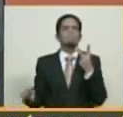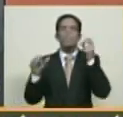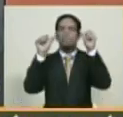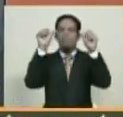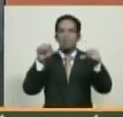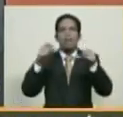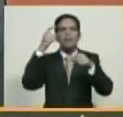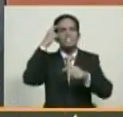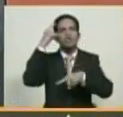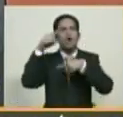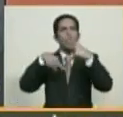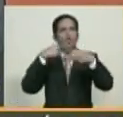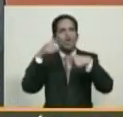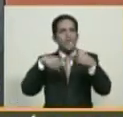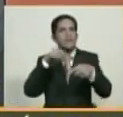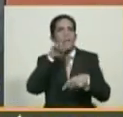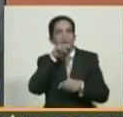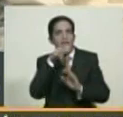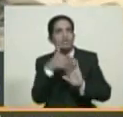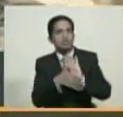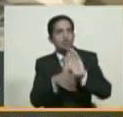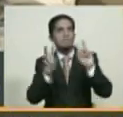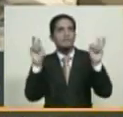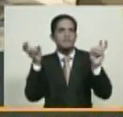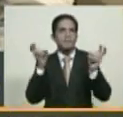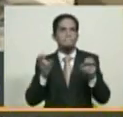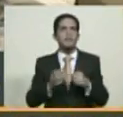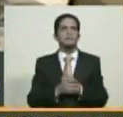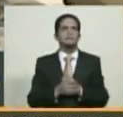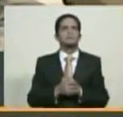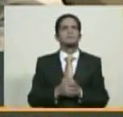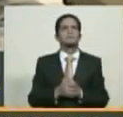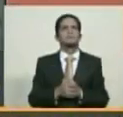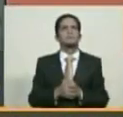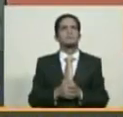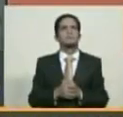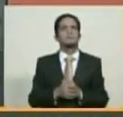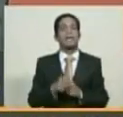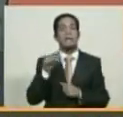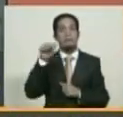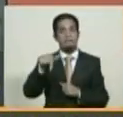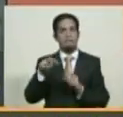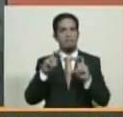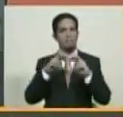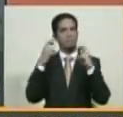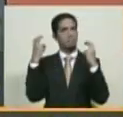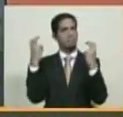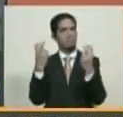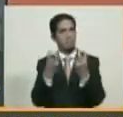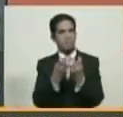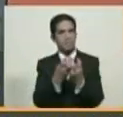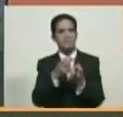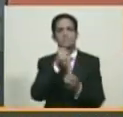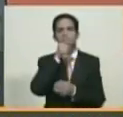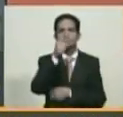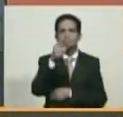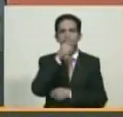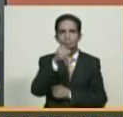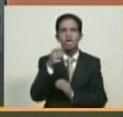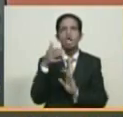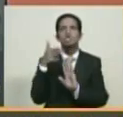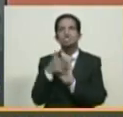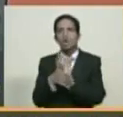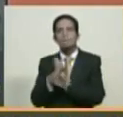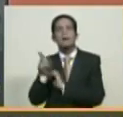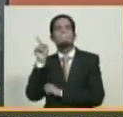interdiarios para hablar del tema económico. Convocamos esta conferencia de prensa para conversar de la falsedad que está